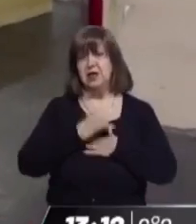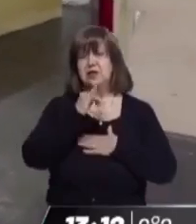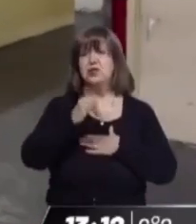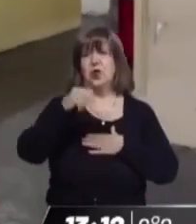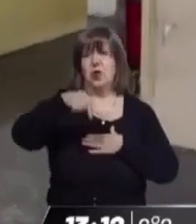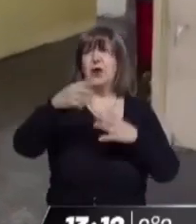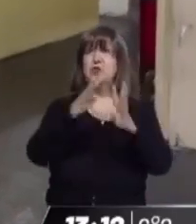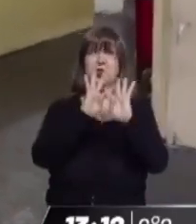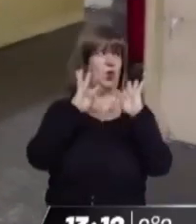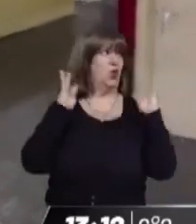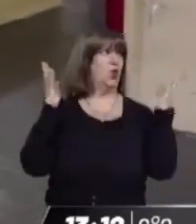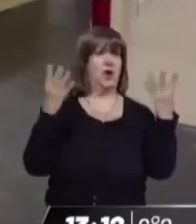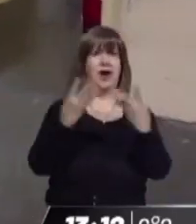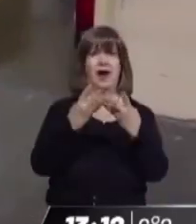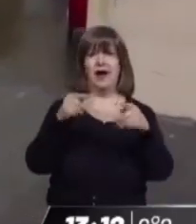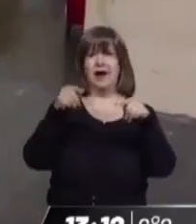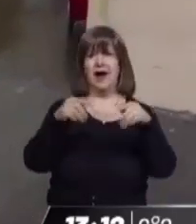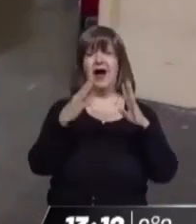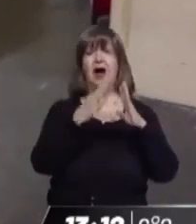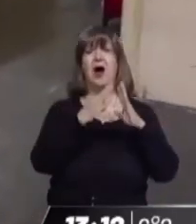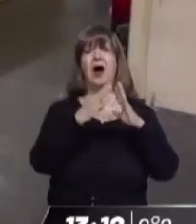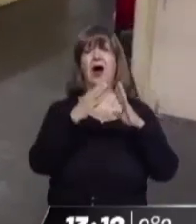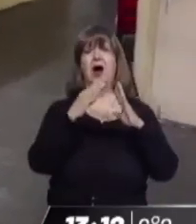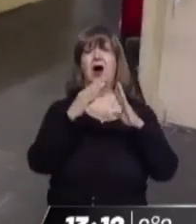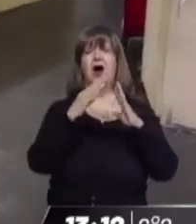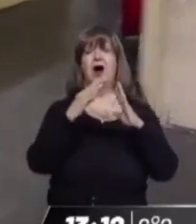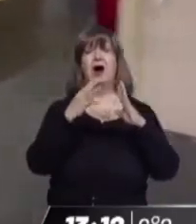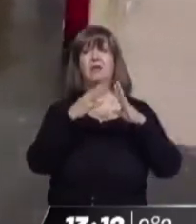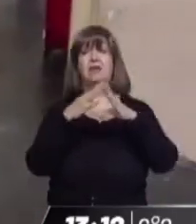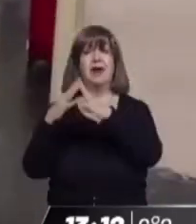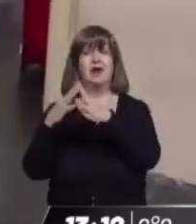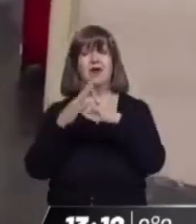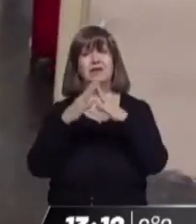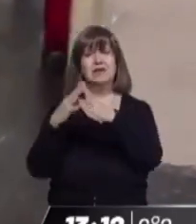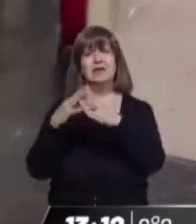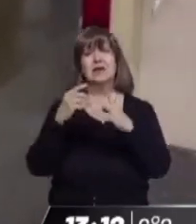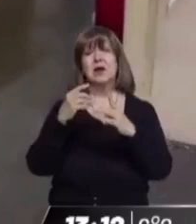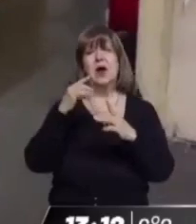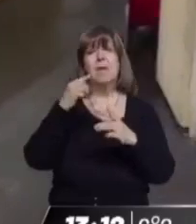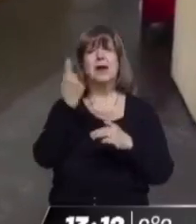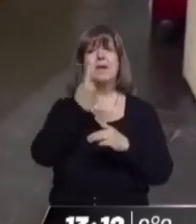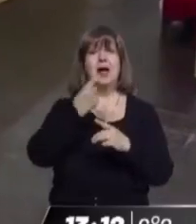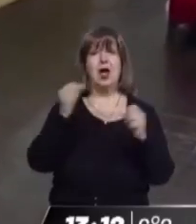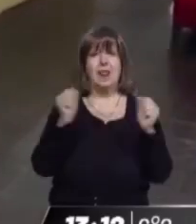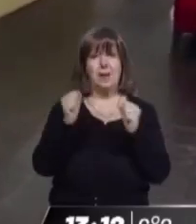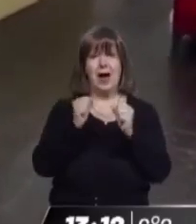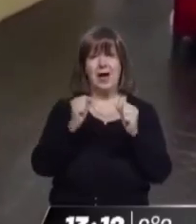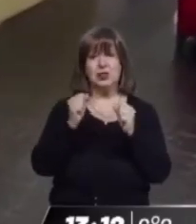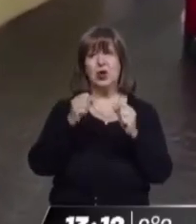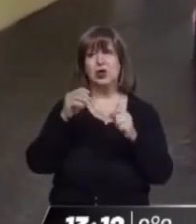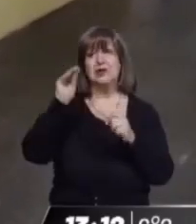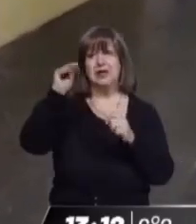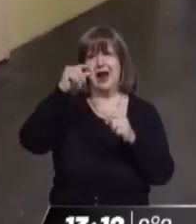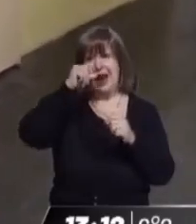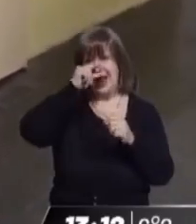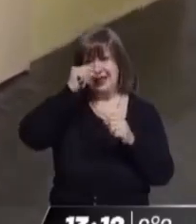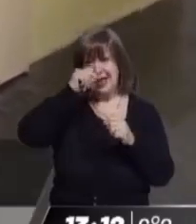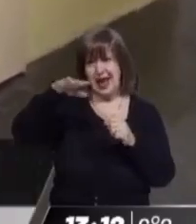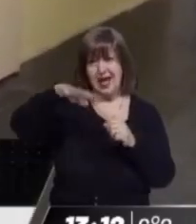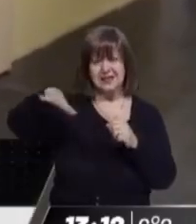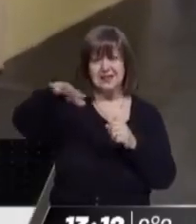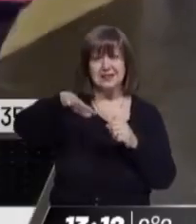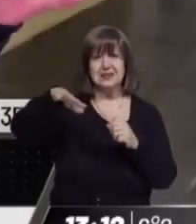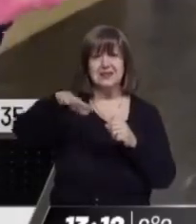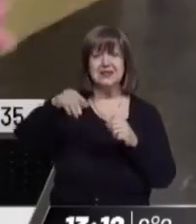Dentro del predio de la Unión Vecinal del barrio Primero de Mayo del departamento Las Heras. ¿Y por qué cuento esto? Porque